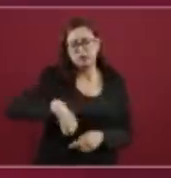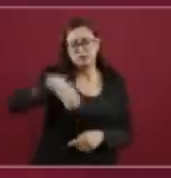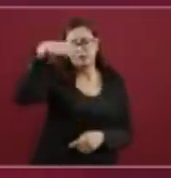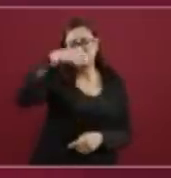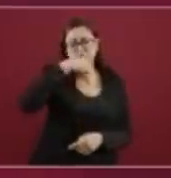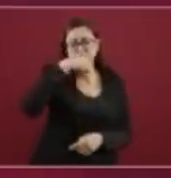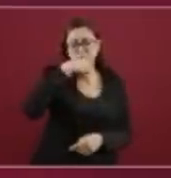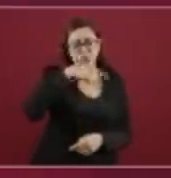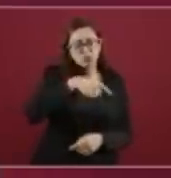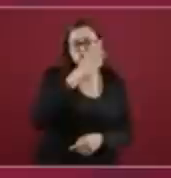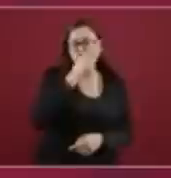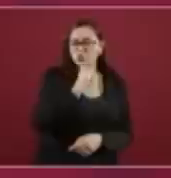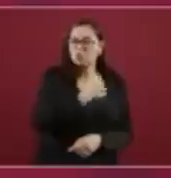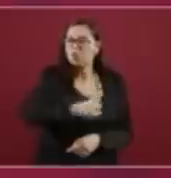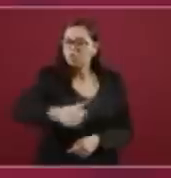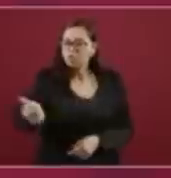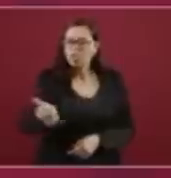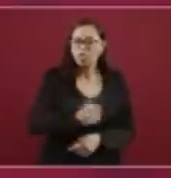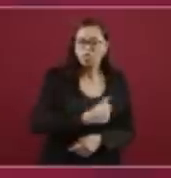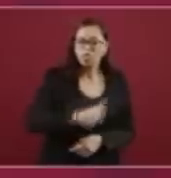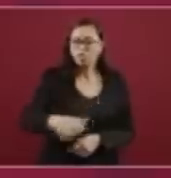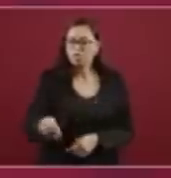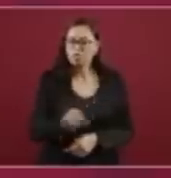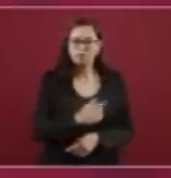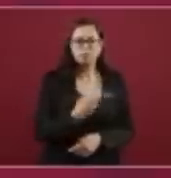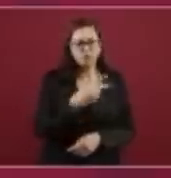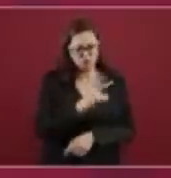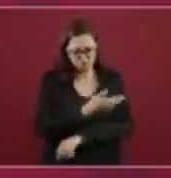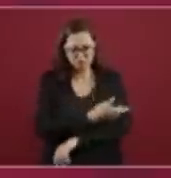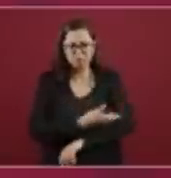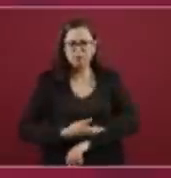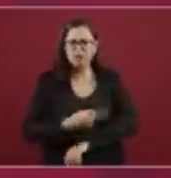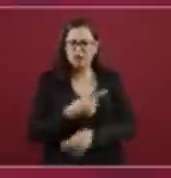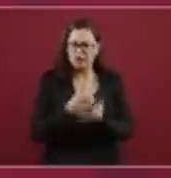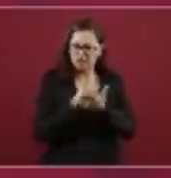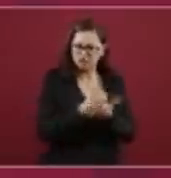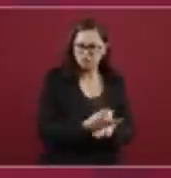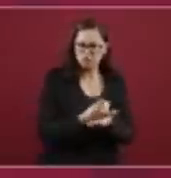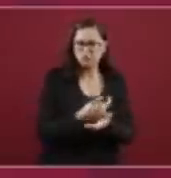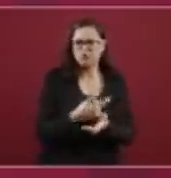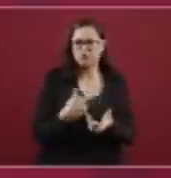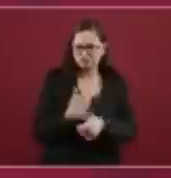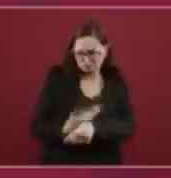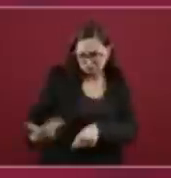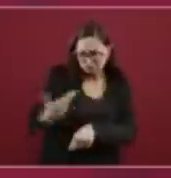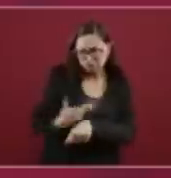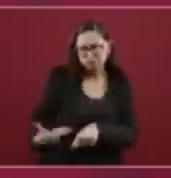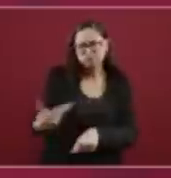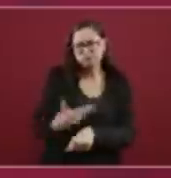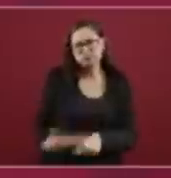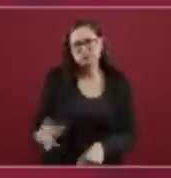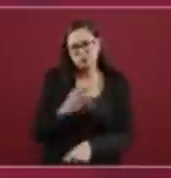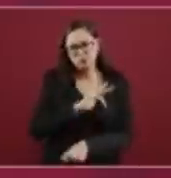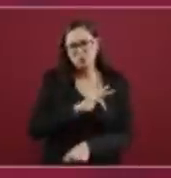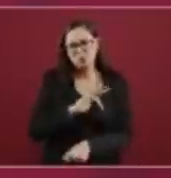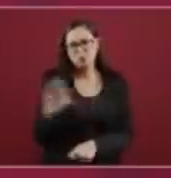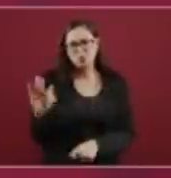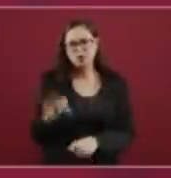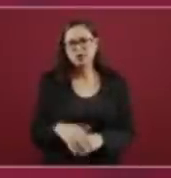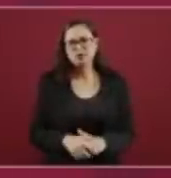estarse movilizando tanto, pero sus familiares que ayuden. Yo